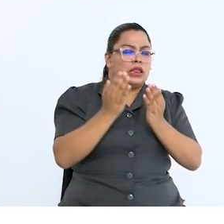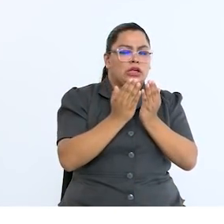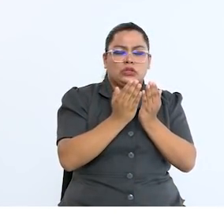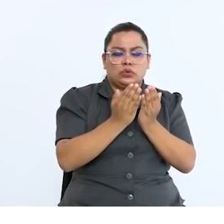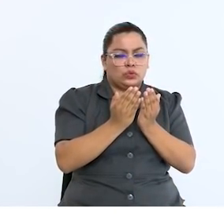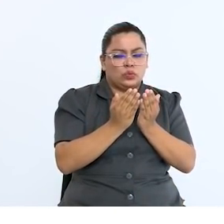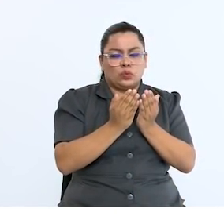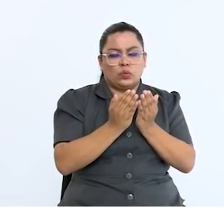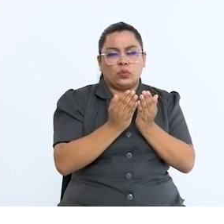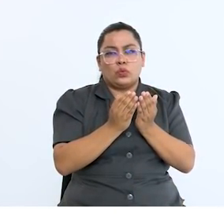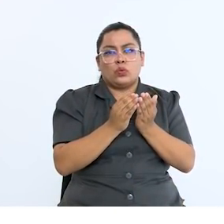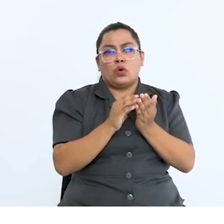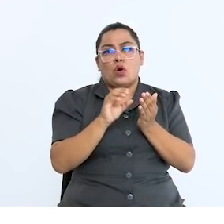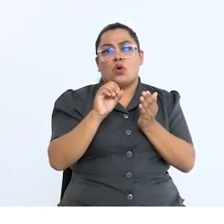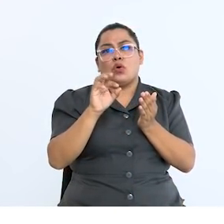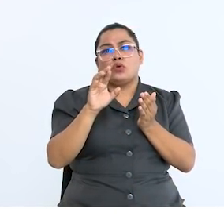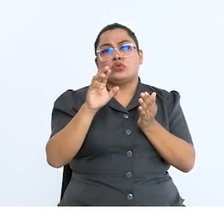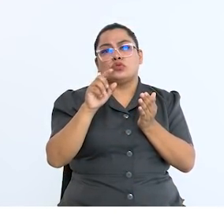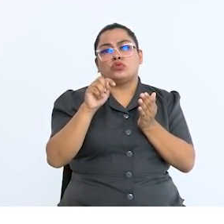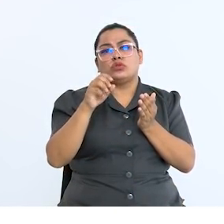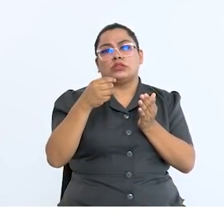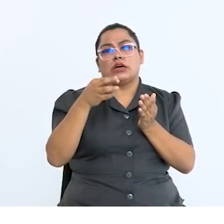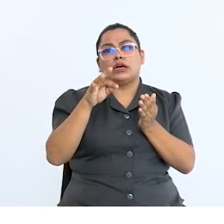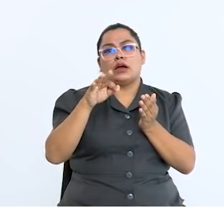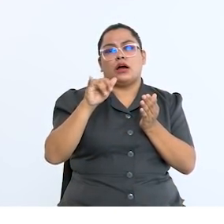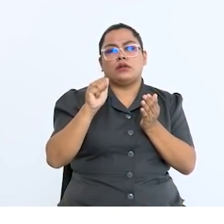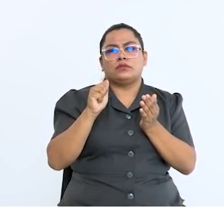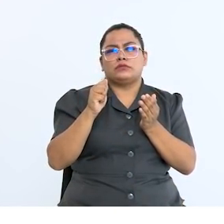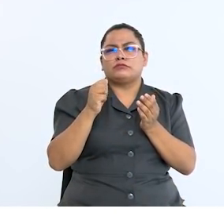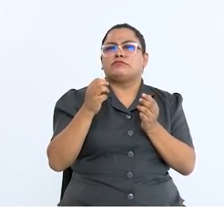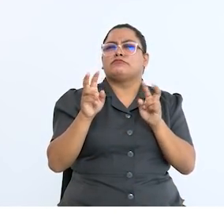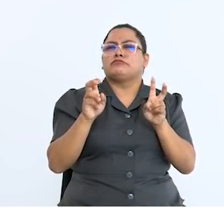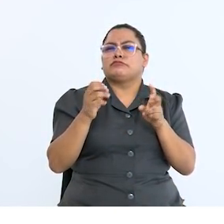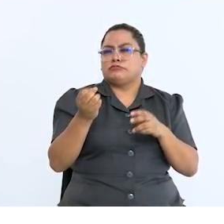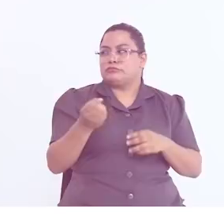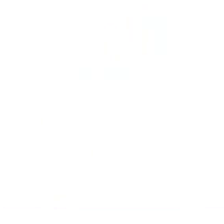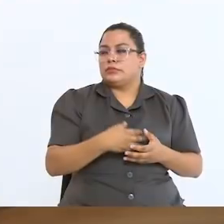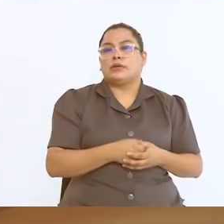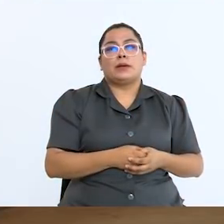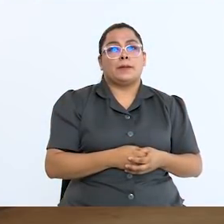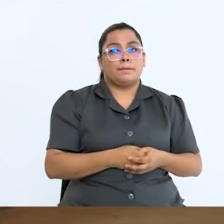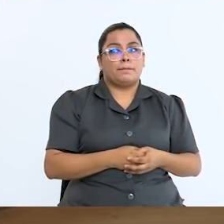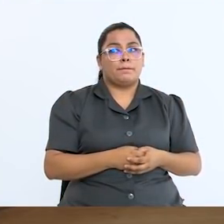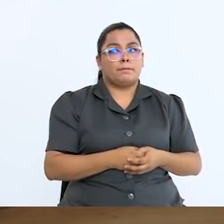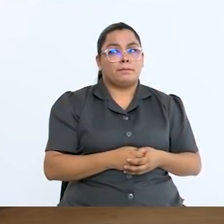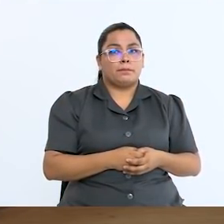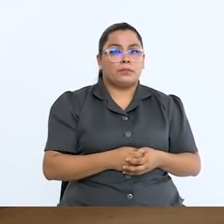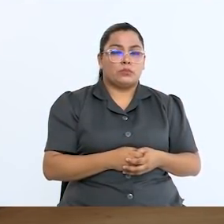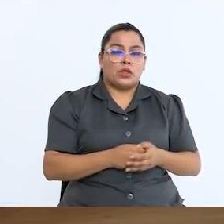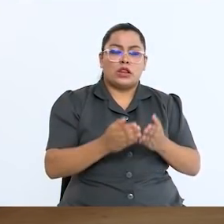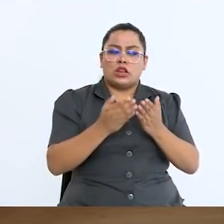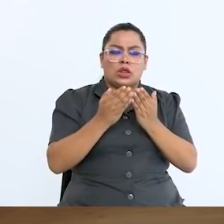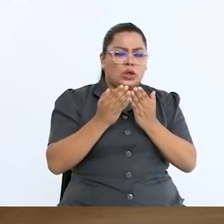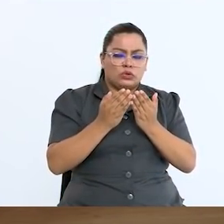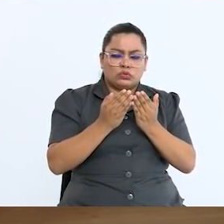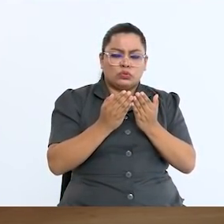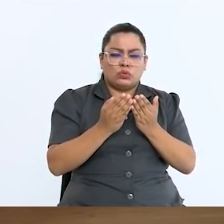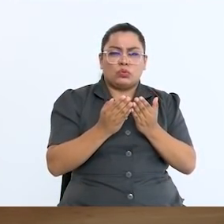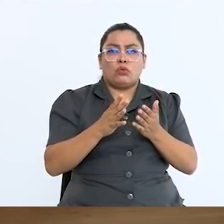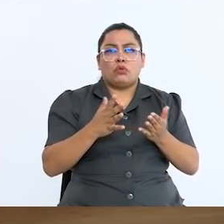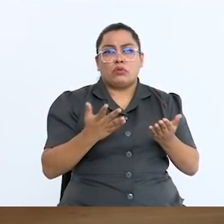lectura convencional u ortográfica? Si nos puedes profundizar un poco más sobre ese tema. Bueno, la lectura convencional